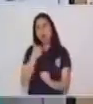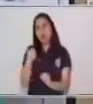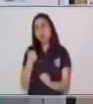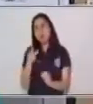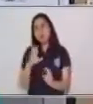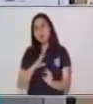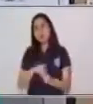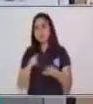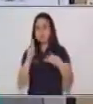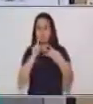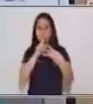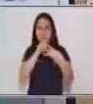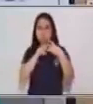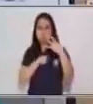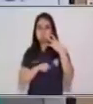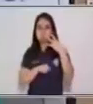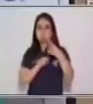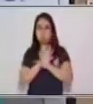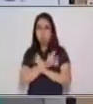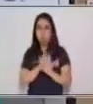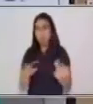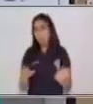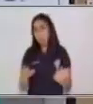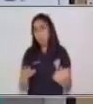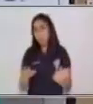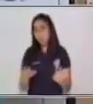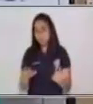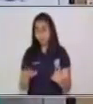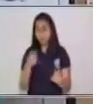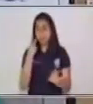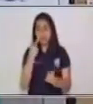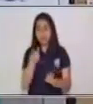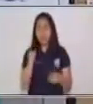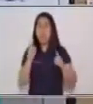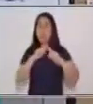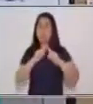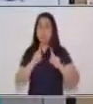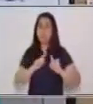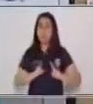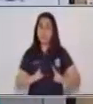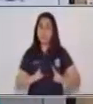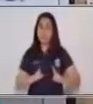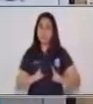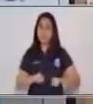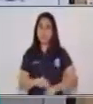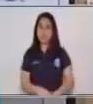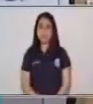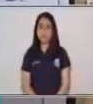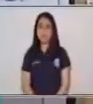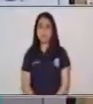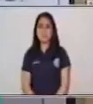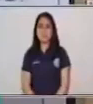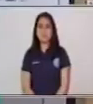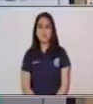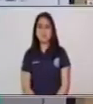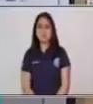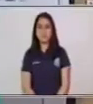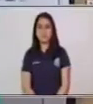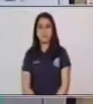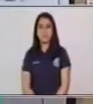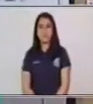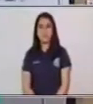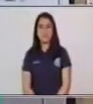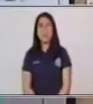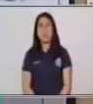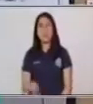que rima normalmente el primer verso con el tercero, el segundo con el cuarto. Y la redondilla